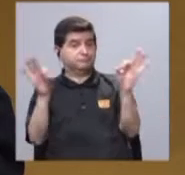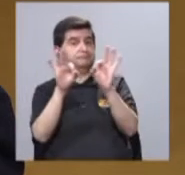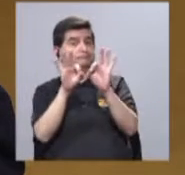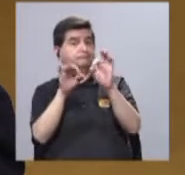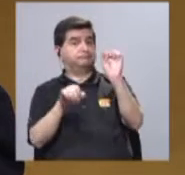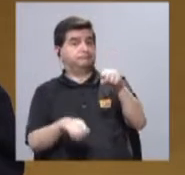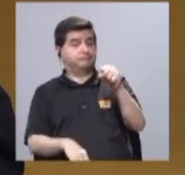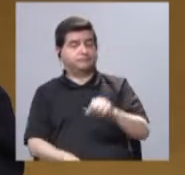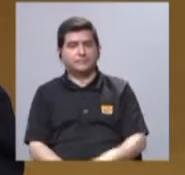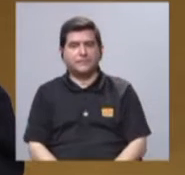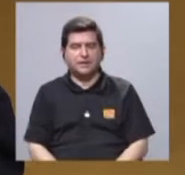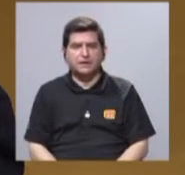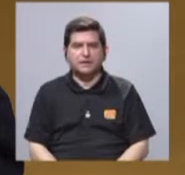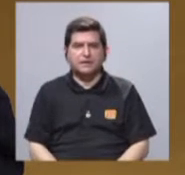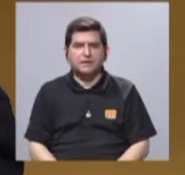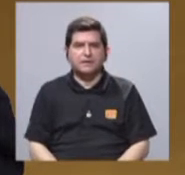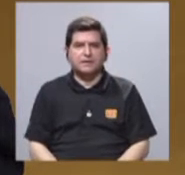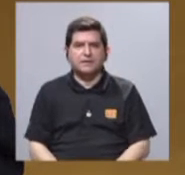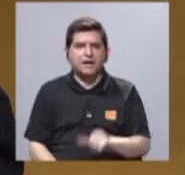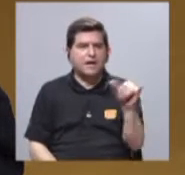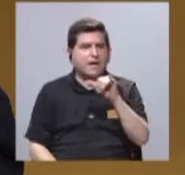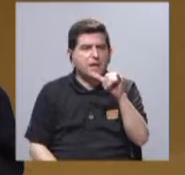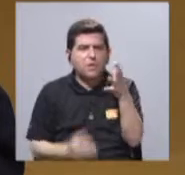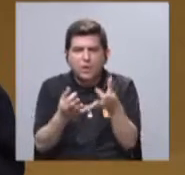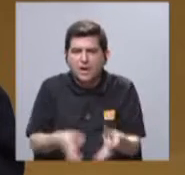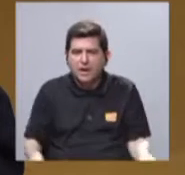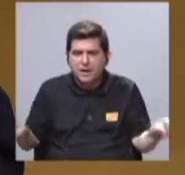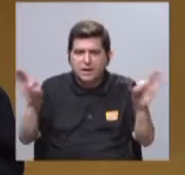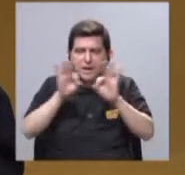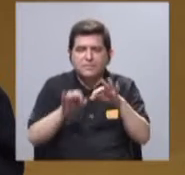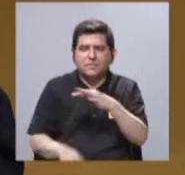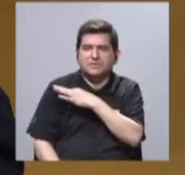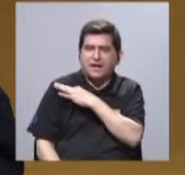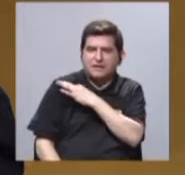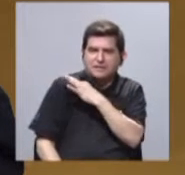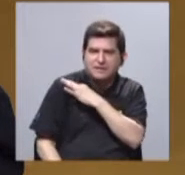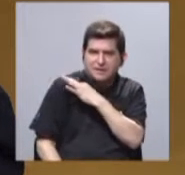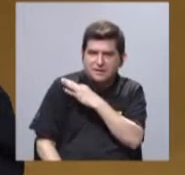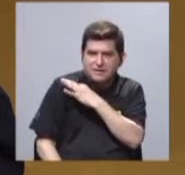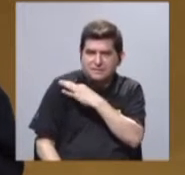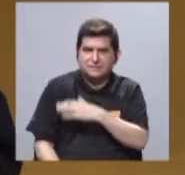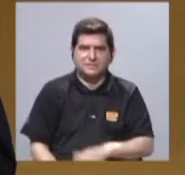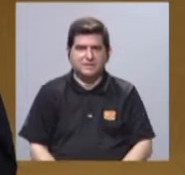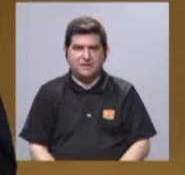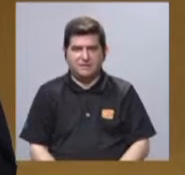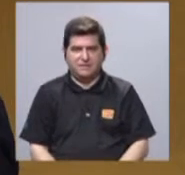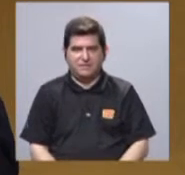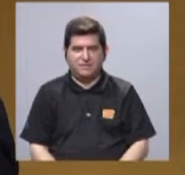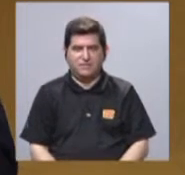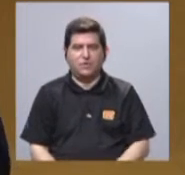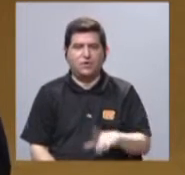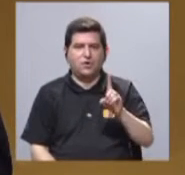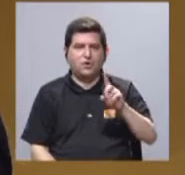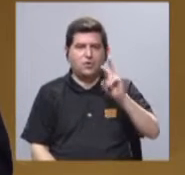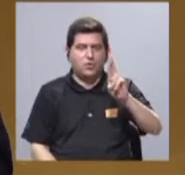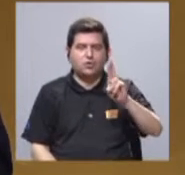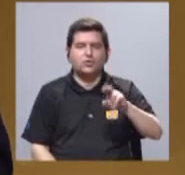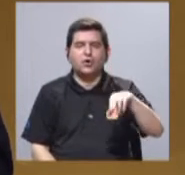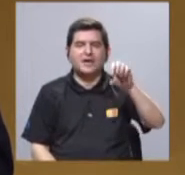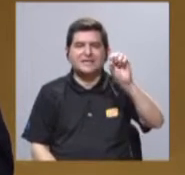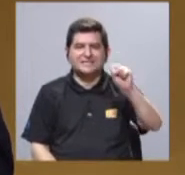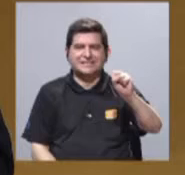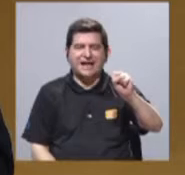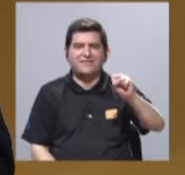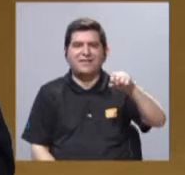y es muy importante como nuestro invitado el doctor salvador